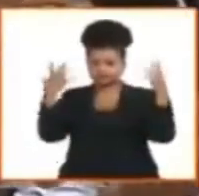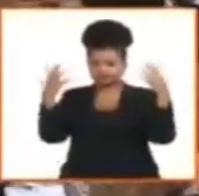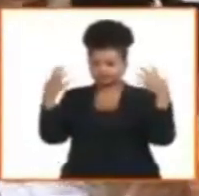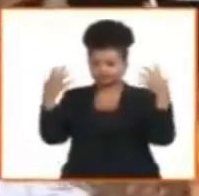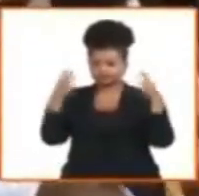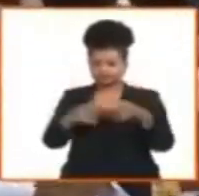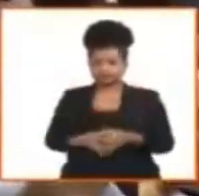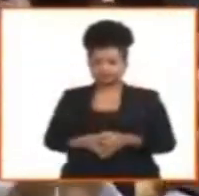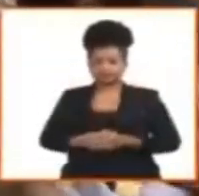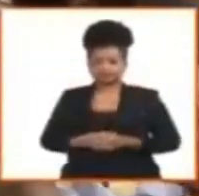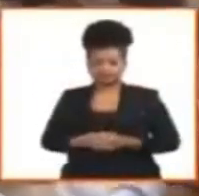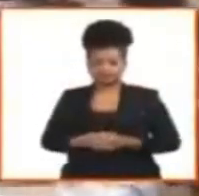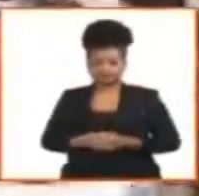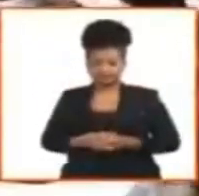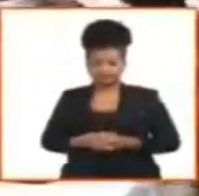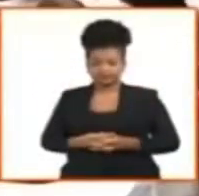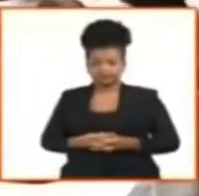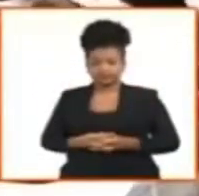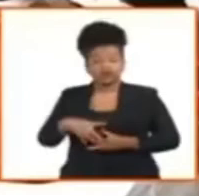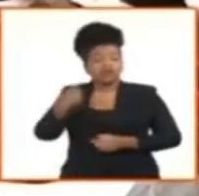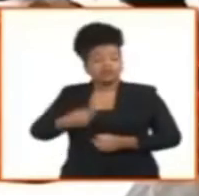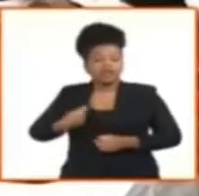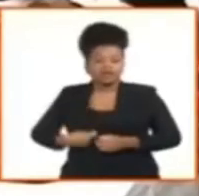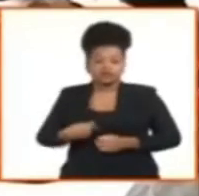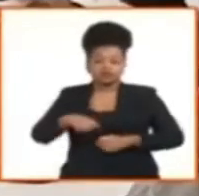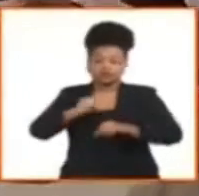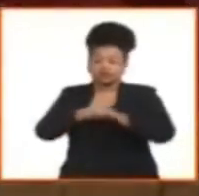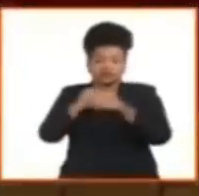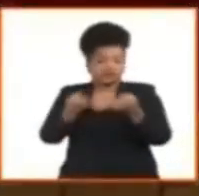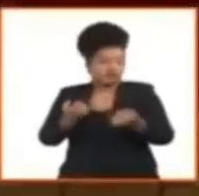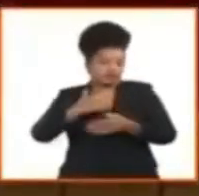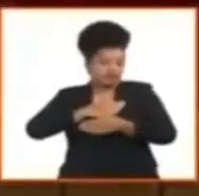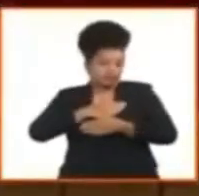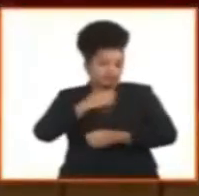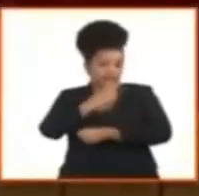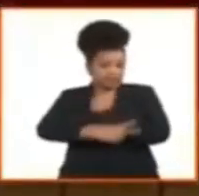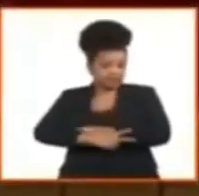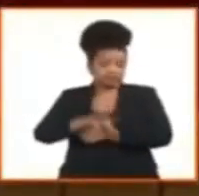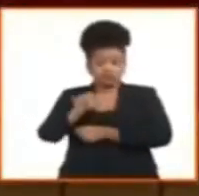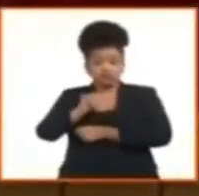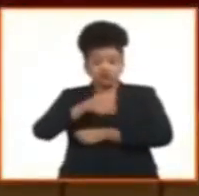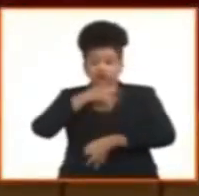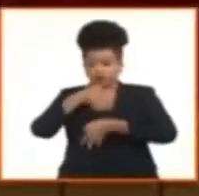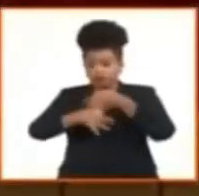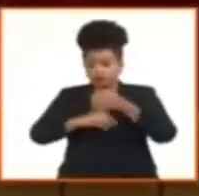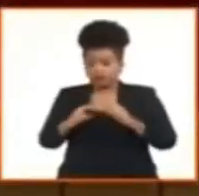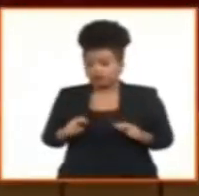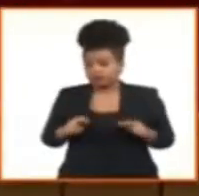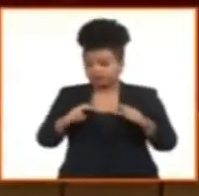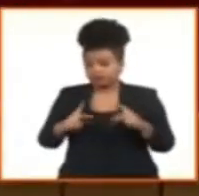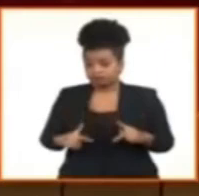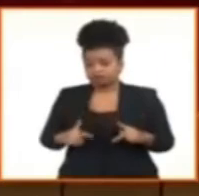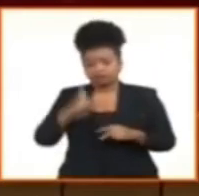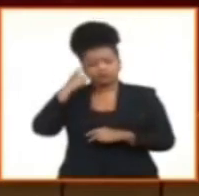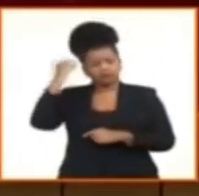por el derecho a su libre determinación, y expresamos una vez más el convencimiento de que